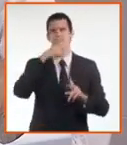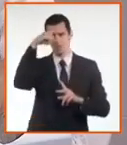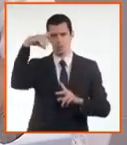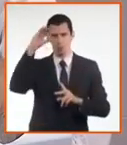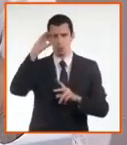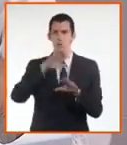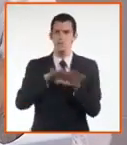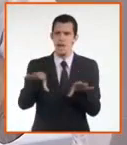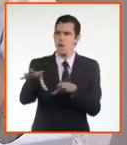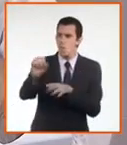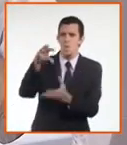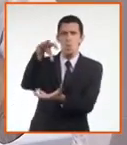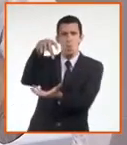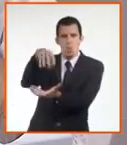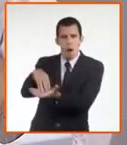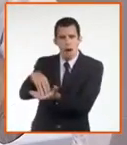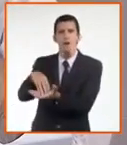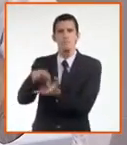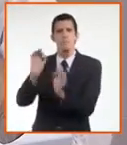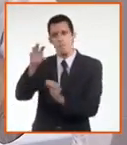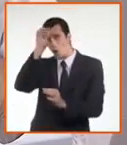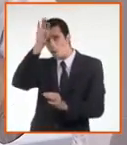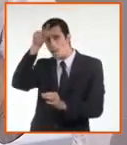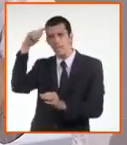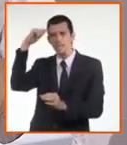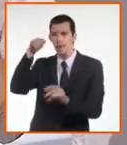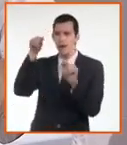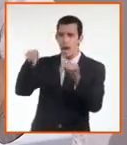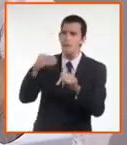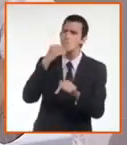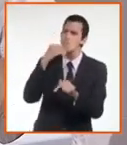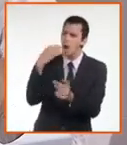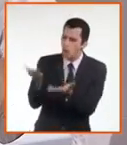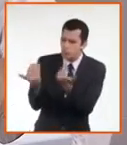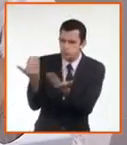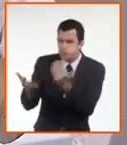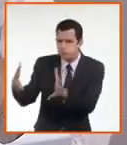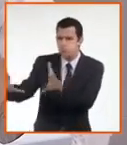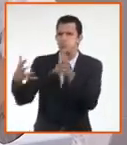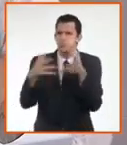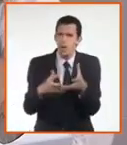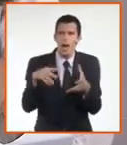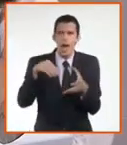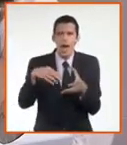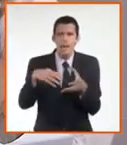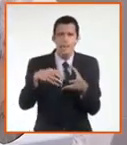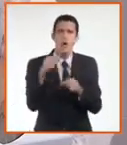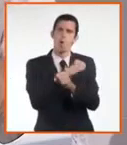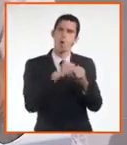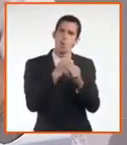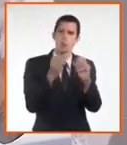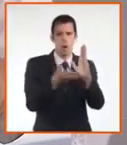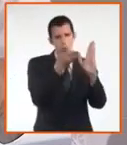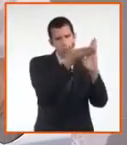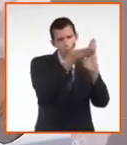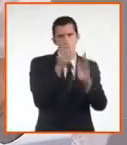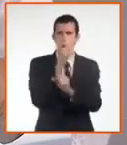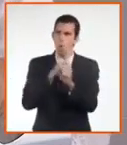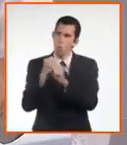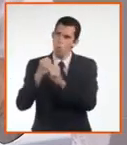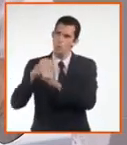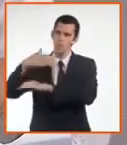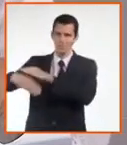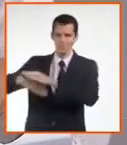la industria farmacéutica y que se han hecho varias varias corridas ya industriales tanto en la planta de yeso como en el laboratorio